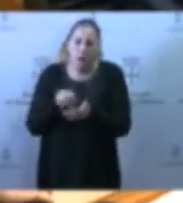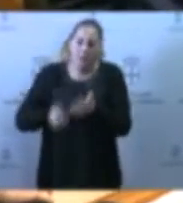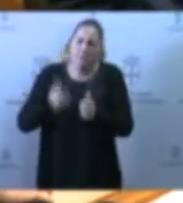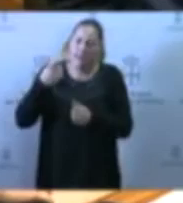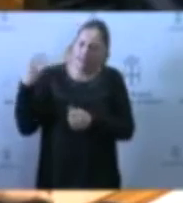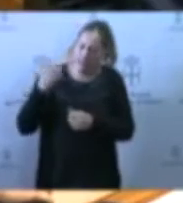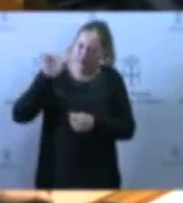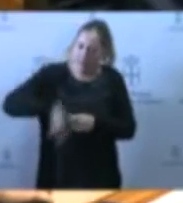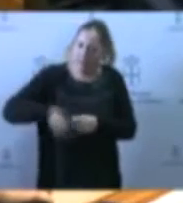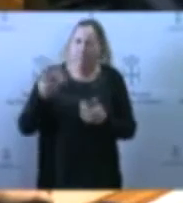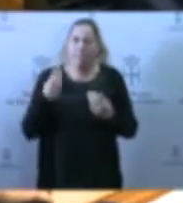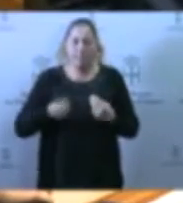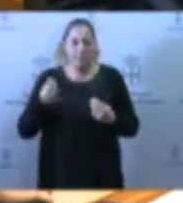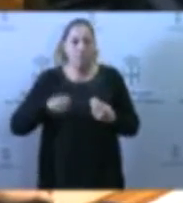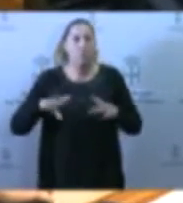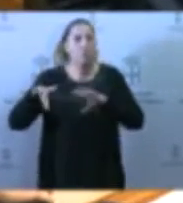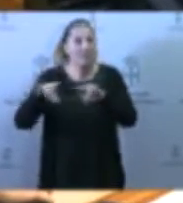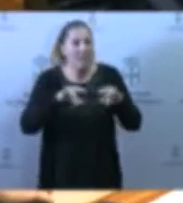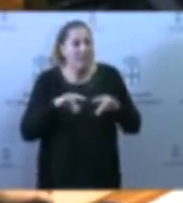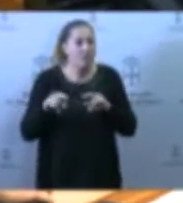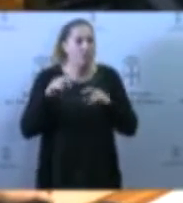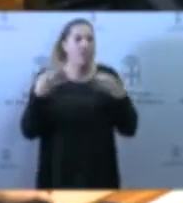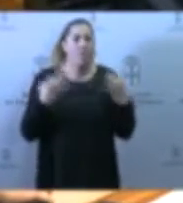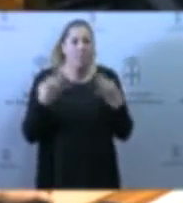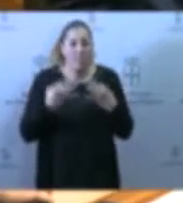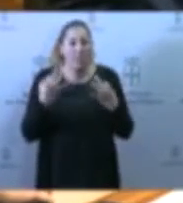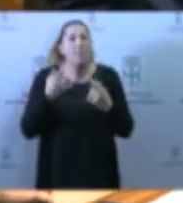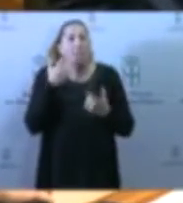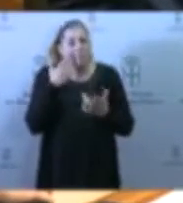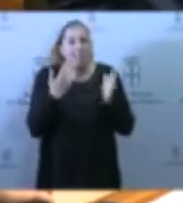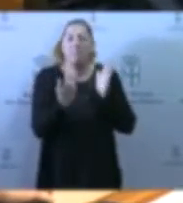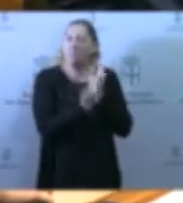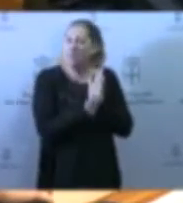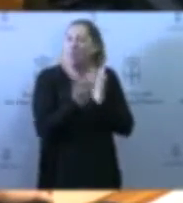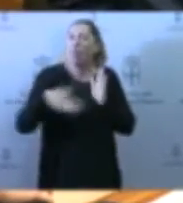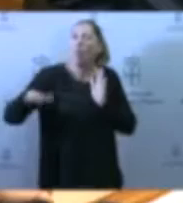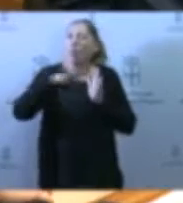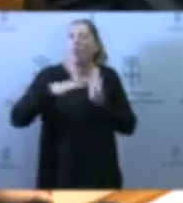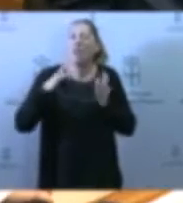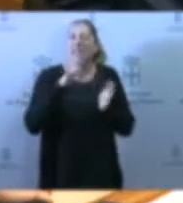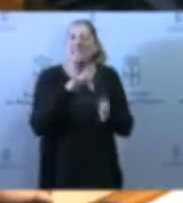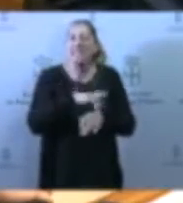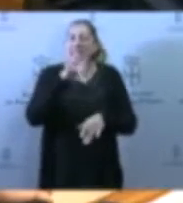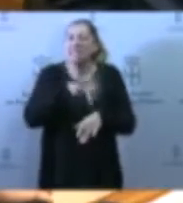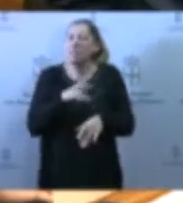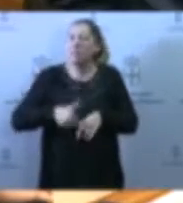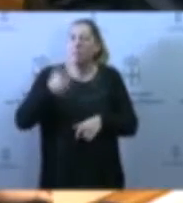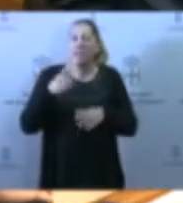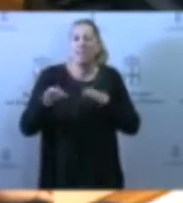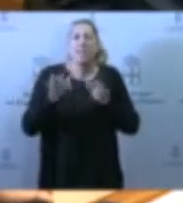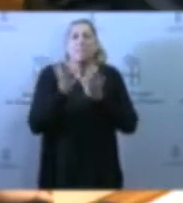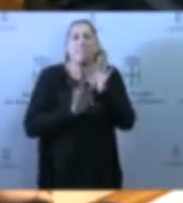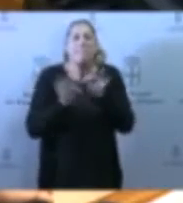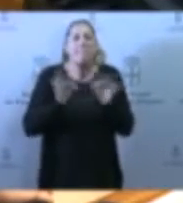la orografía de una buena parte de nuestro territorio, habrían de contemplarse para las zonas más sensibles medidas preventivas, tales